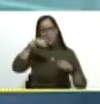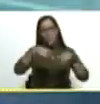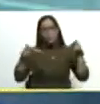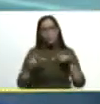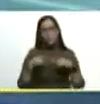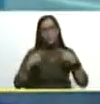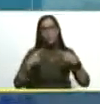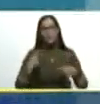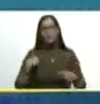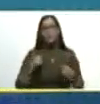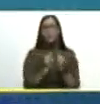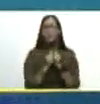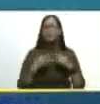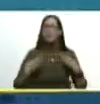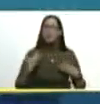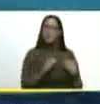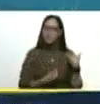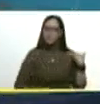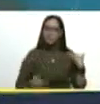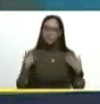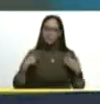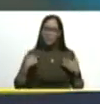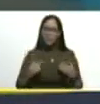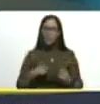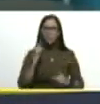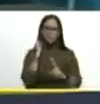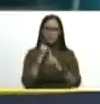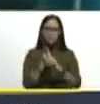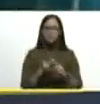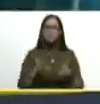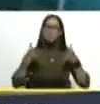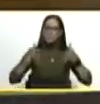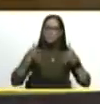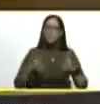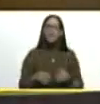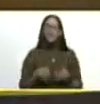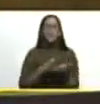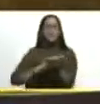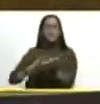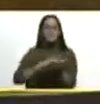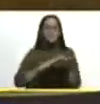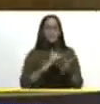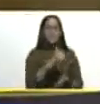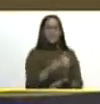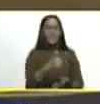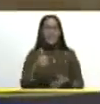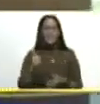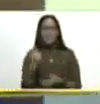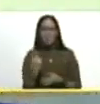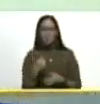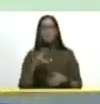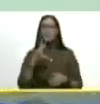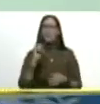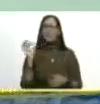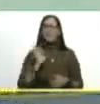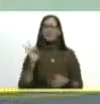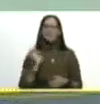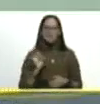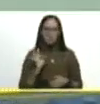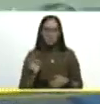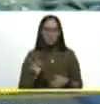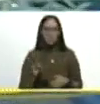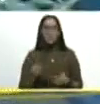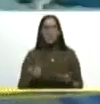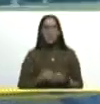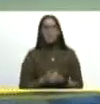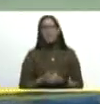en Anzoátegui, presidente. Tenemos el desafío, bajo su orientación, de ir recuperando cada uno. Cerca de un 30% tiene debilidades